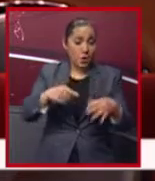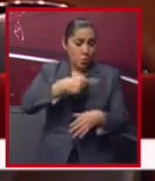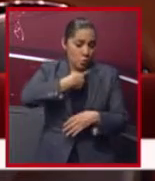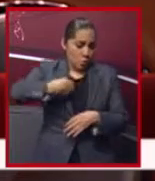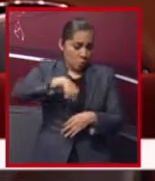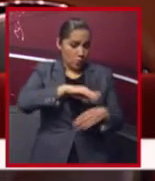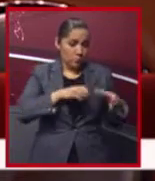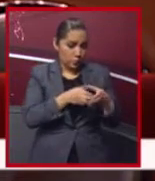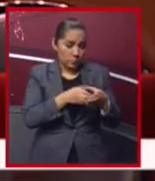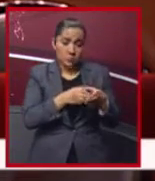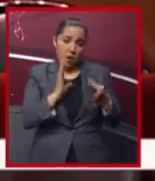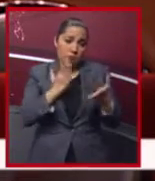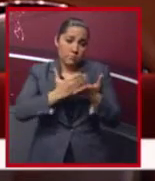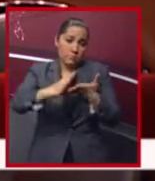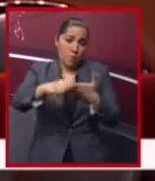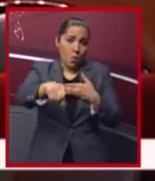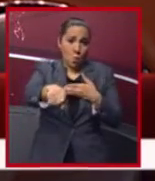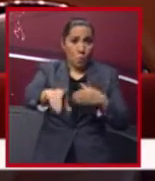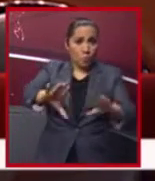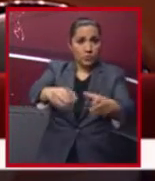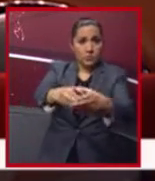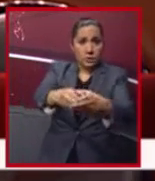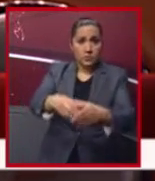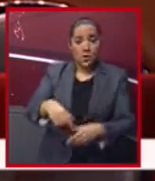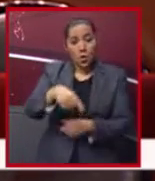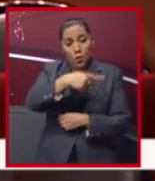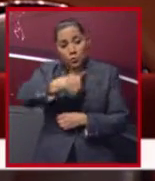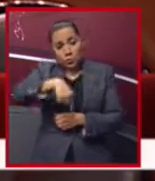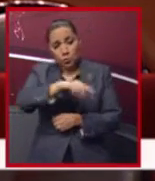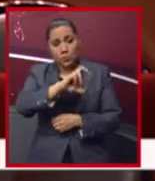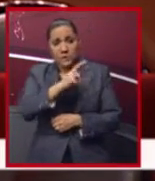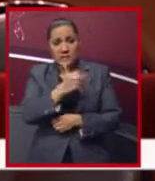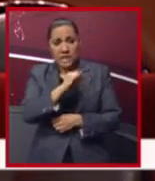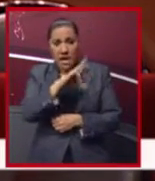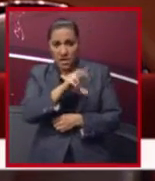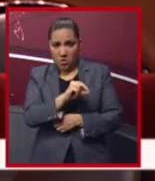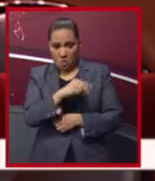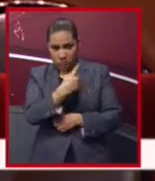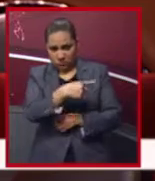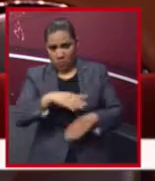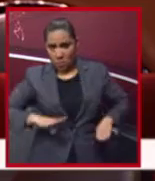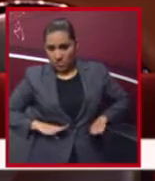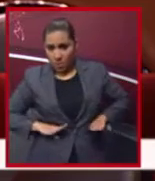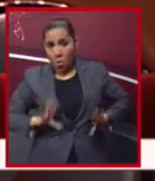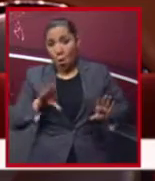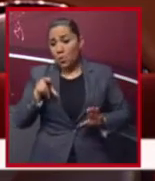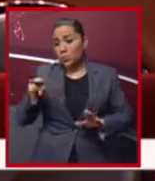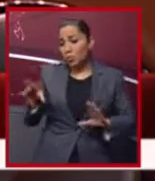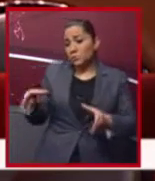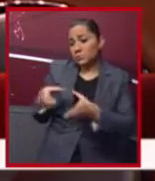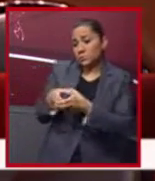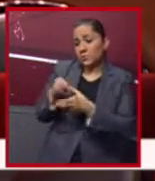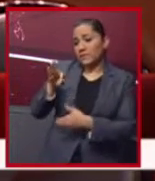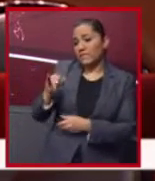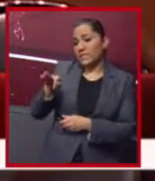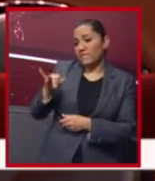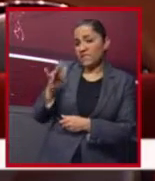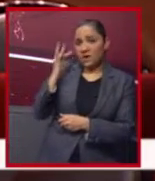un discurso en donde eres chairo o eres fifí, si se me permite la expresión,